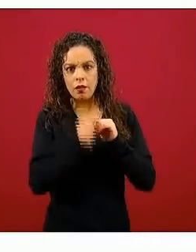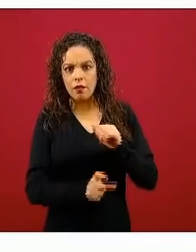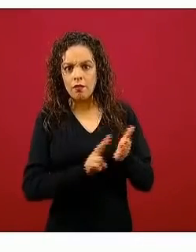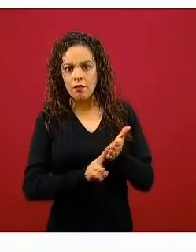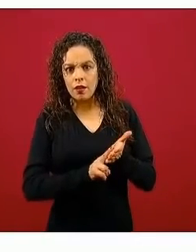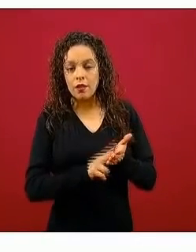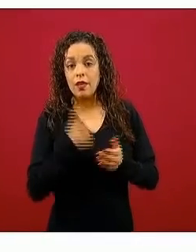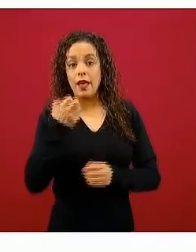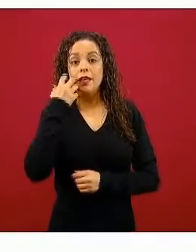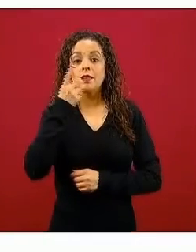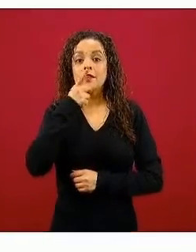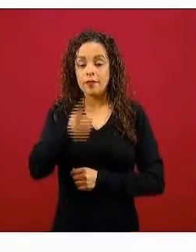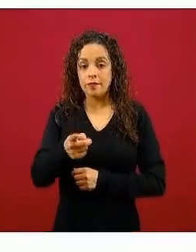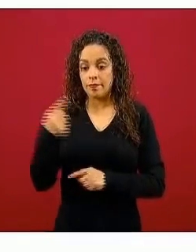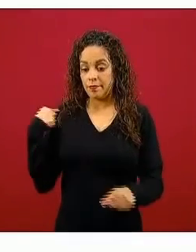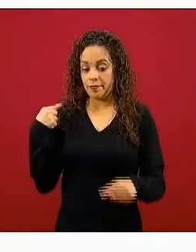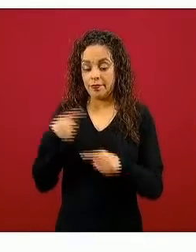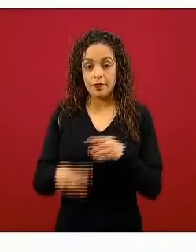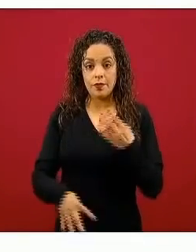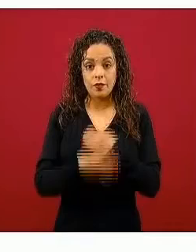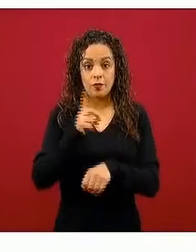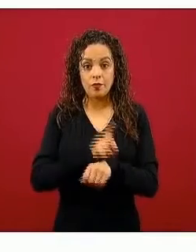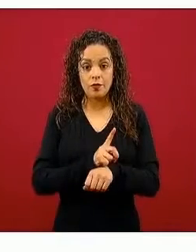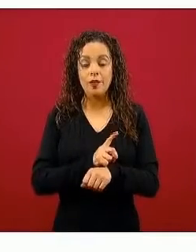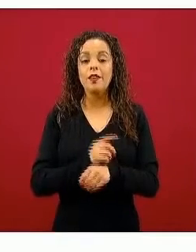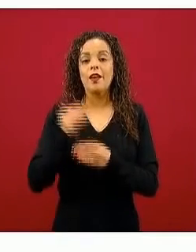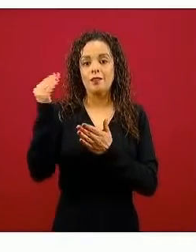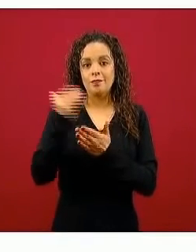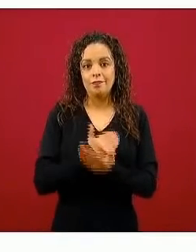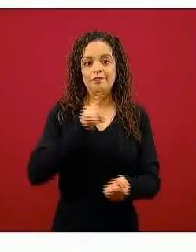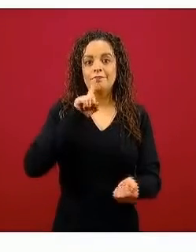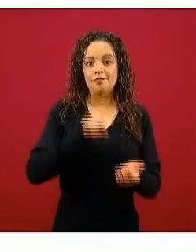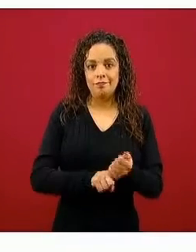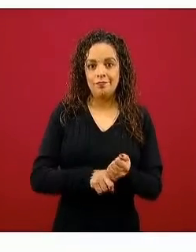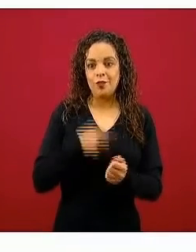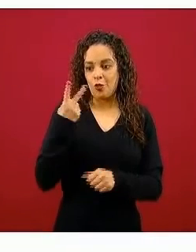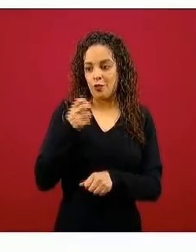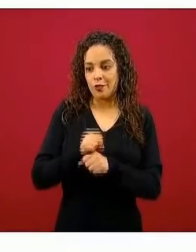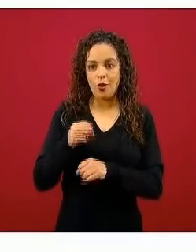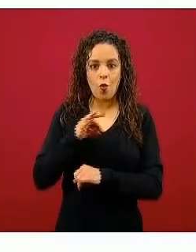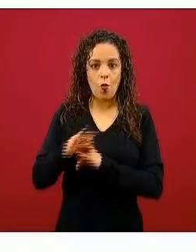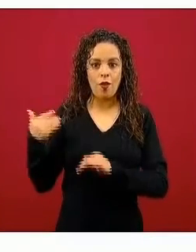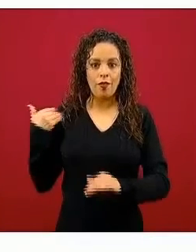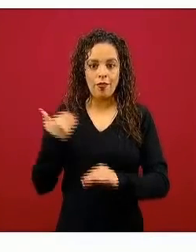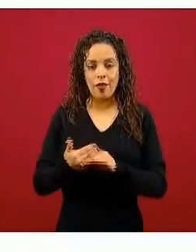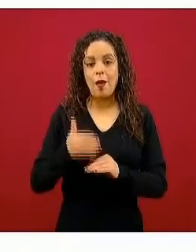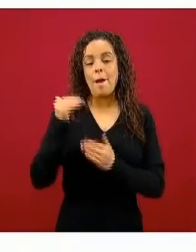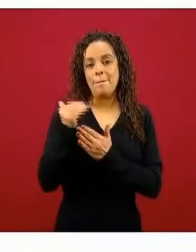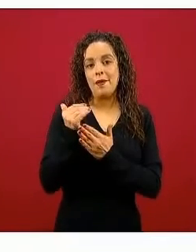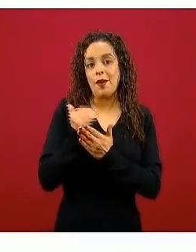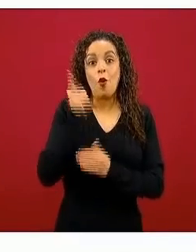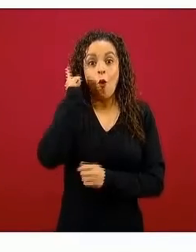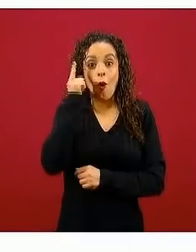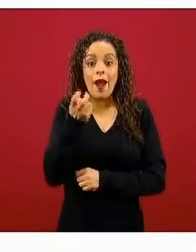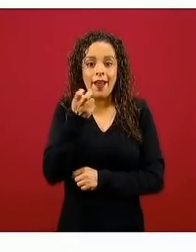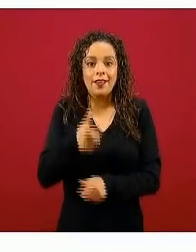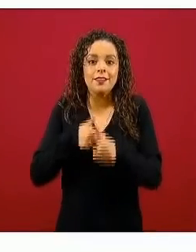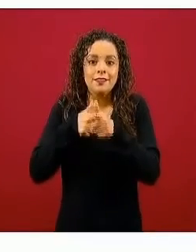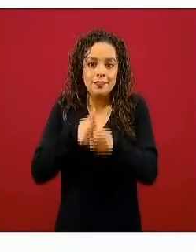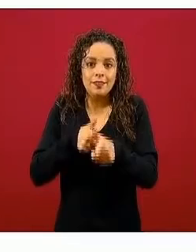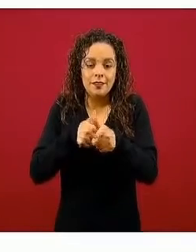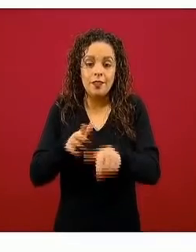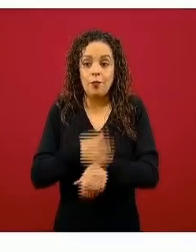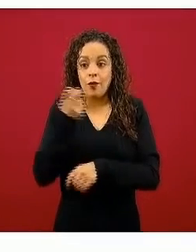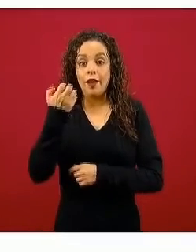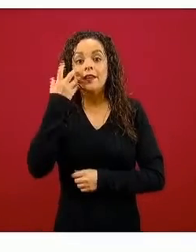de incidencia de esos 14 días ha disminuido en las últimas 2 semanas. Esperemos que eso continúe, porque podría